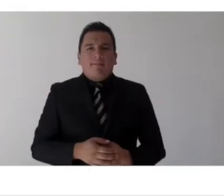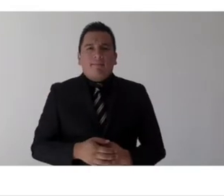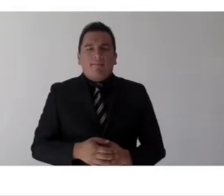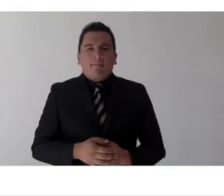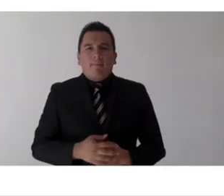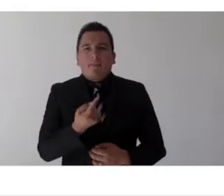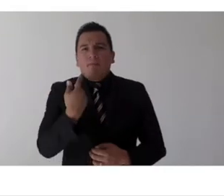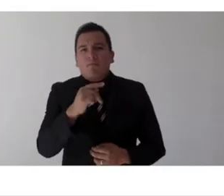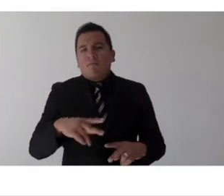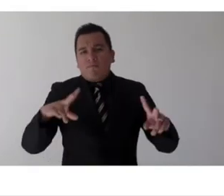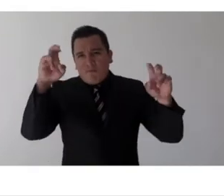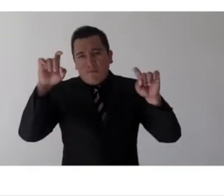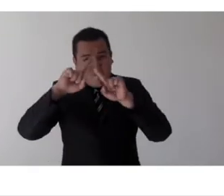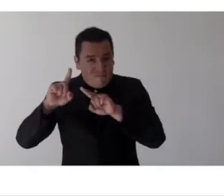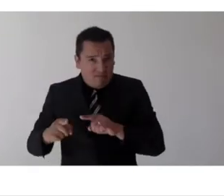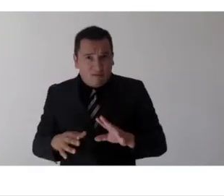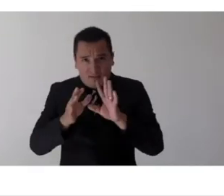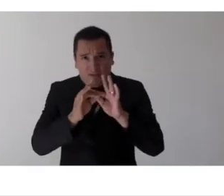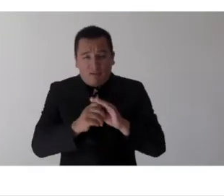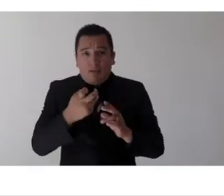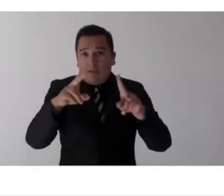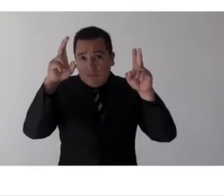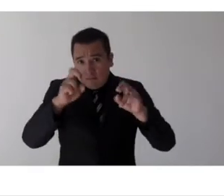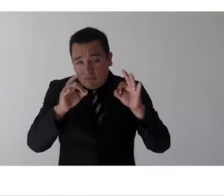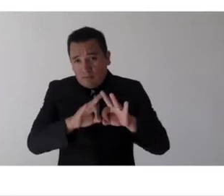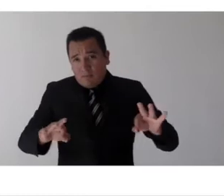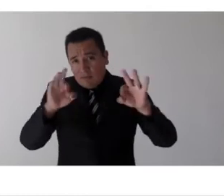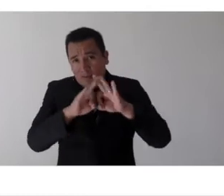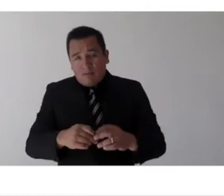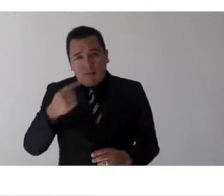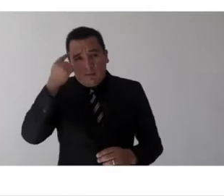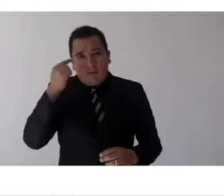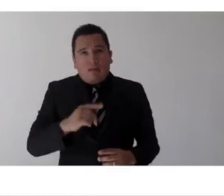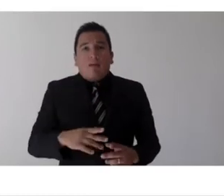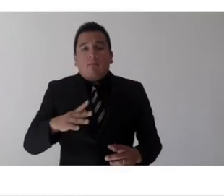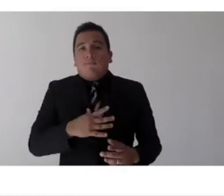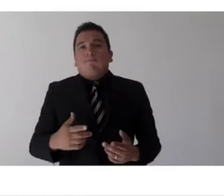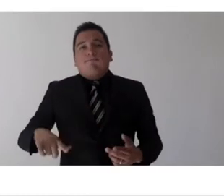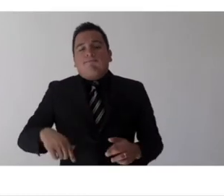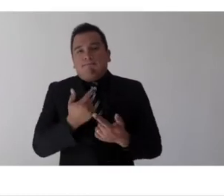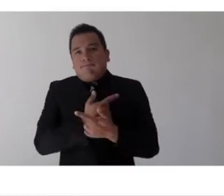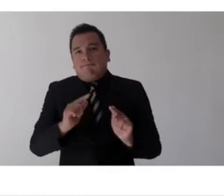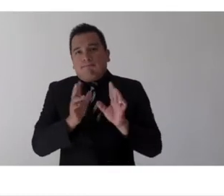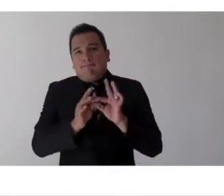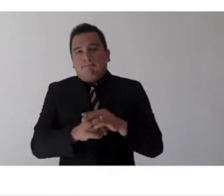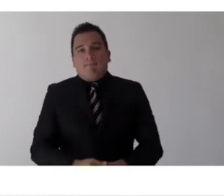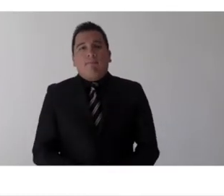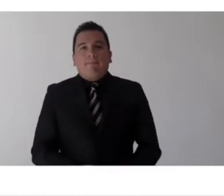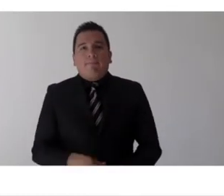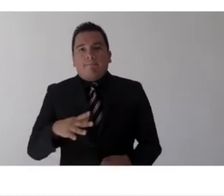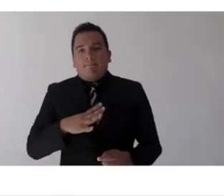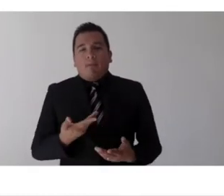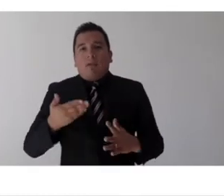ideas que creemos que son importantes y fundamentales para poder consolidar cualquier democracia. Se divide en 4 módulos